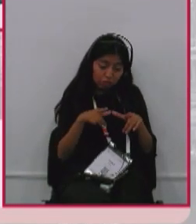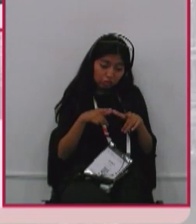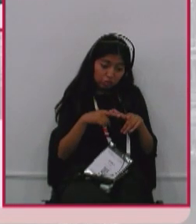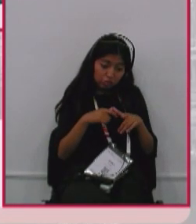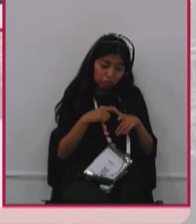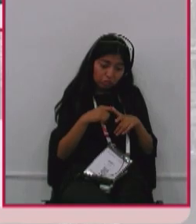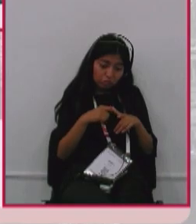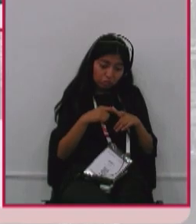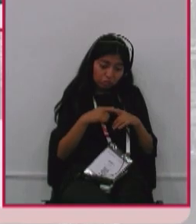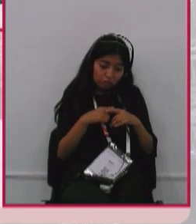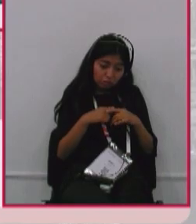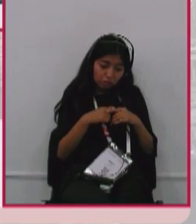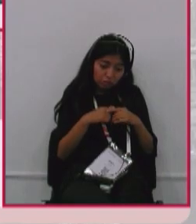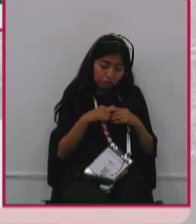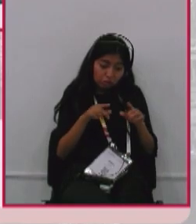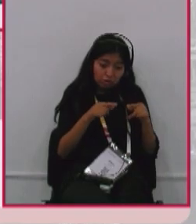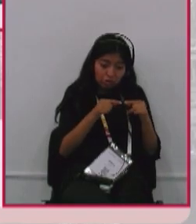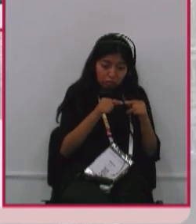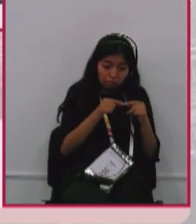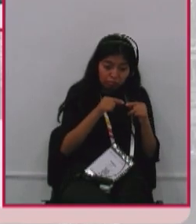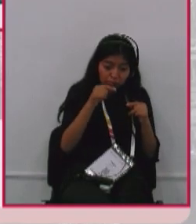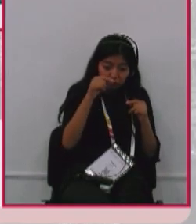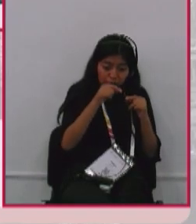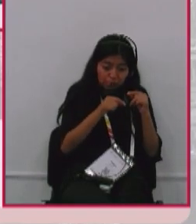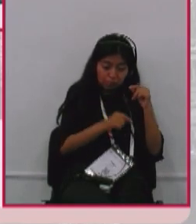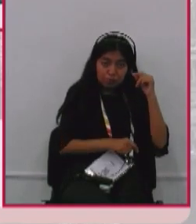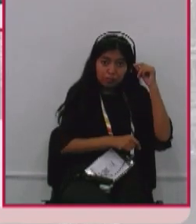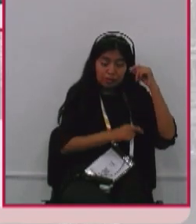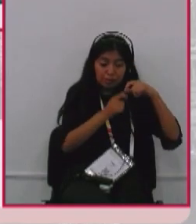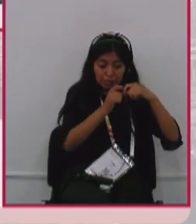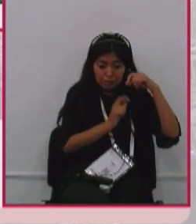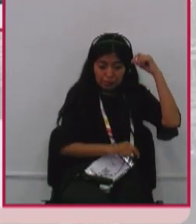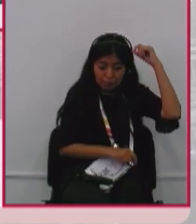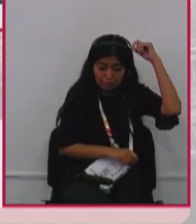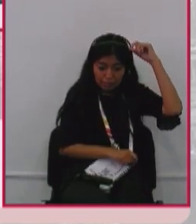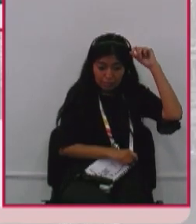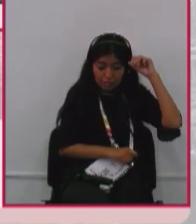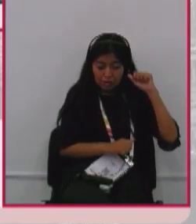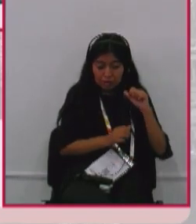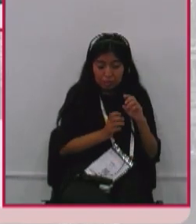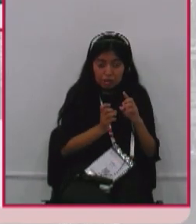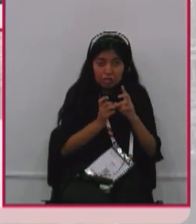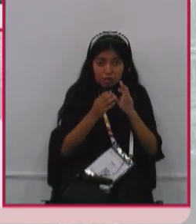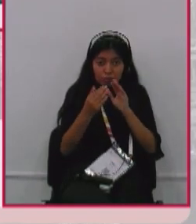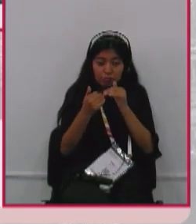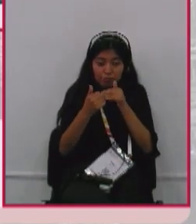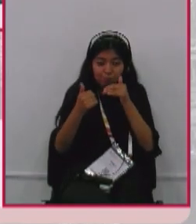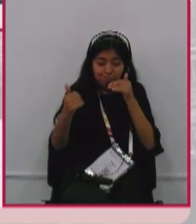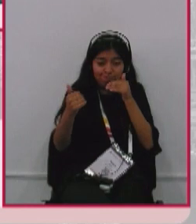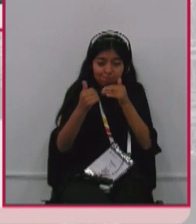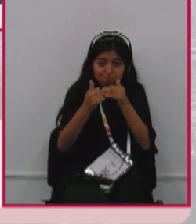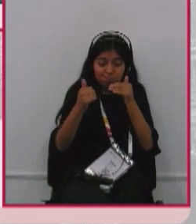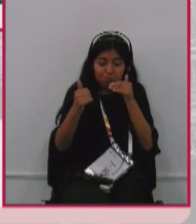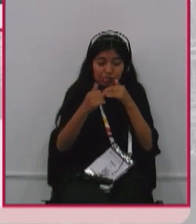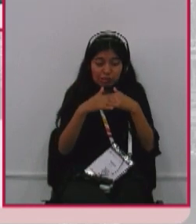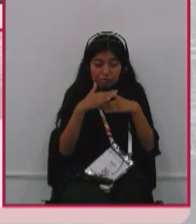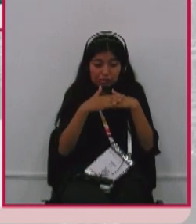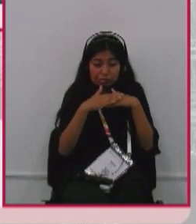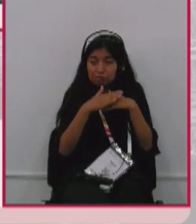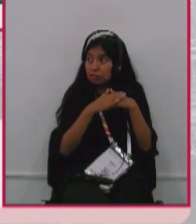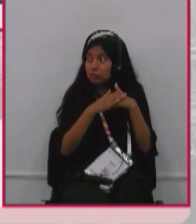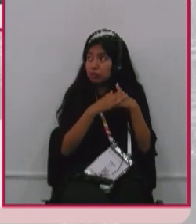leaching, en la línea hacia abajo tampoco tenía que haber una distancia mínima que cumplirse, porque si colocabas otro